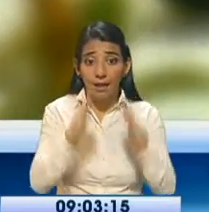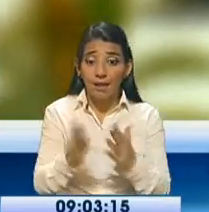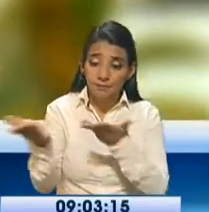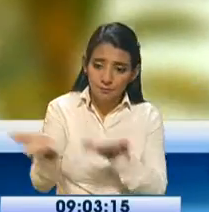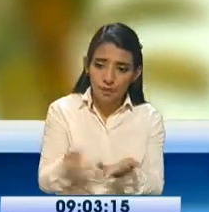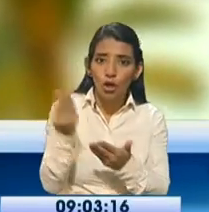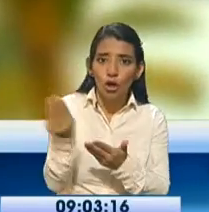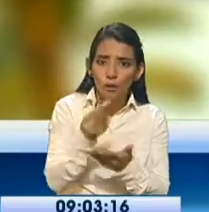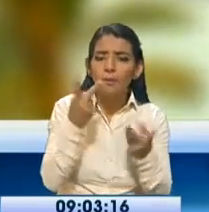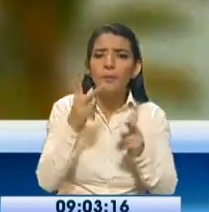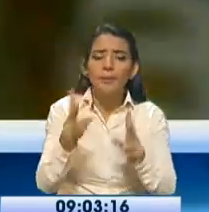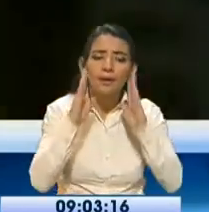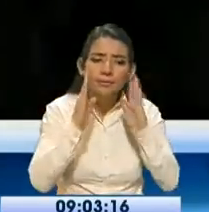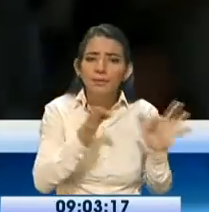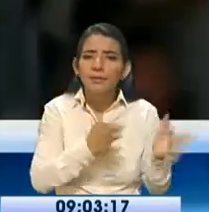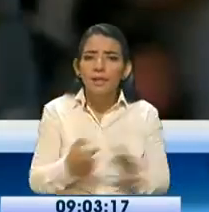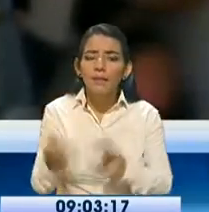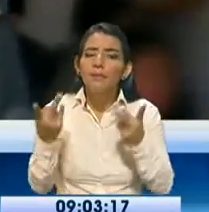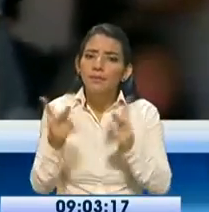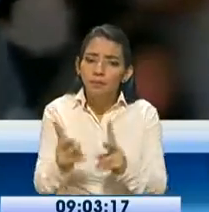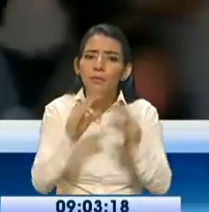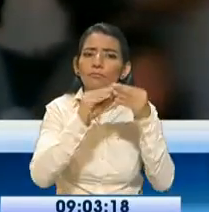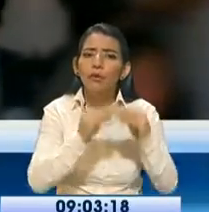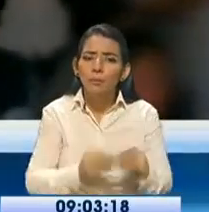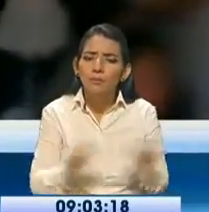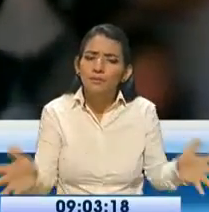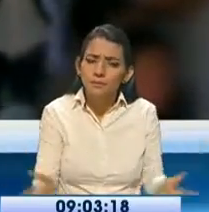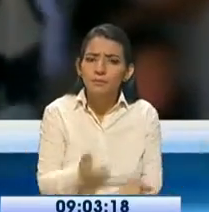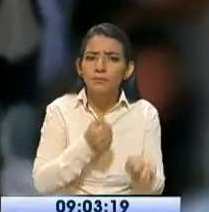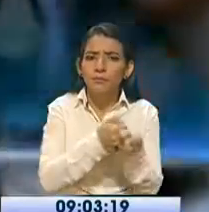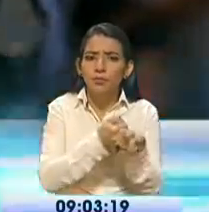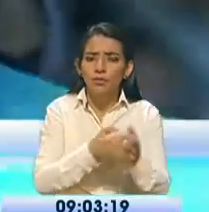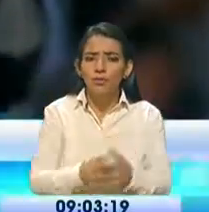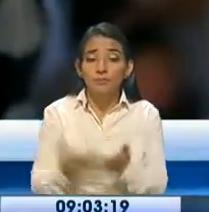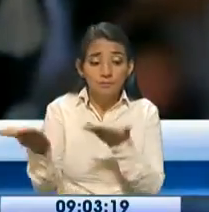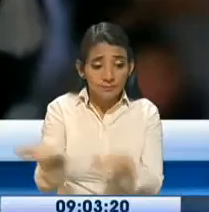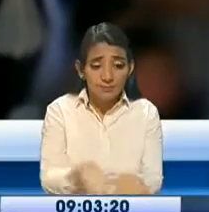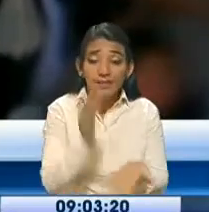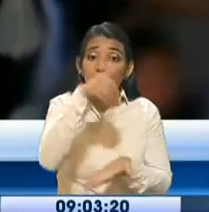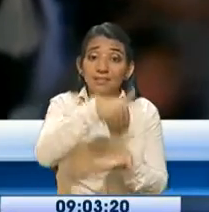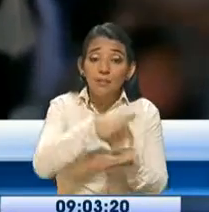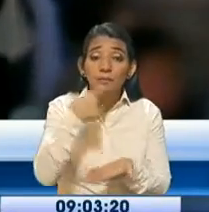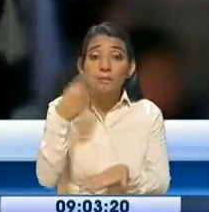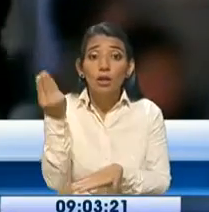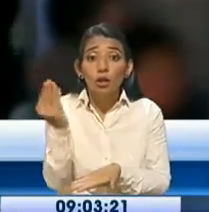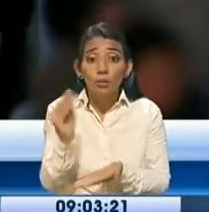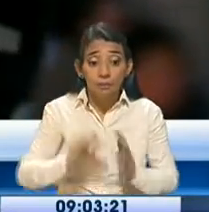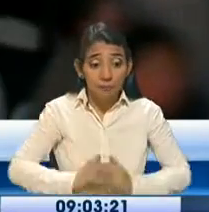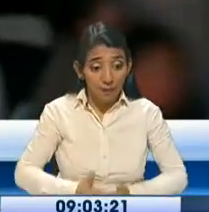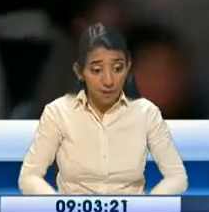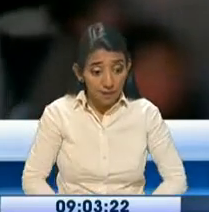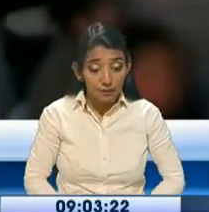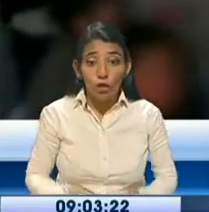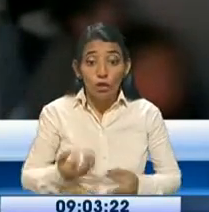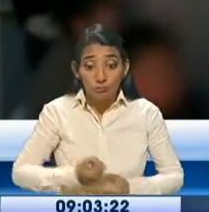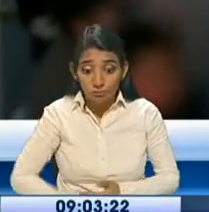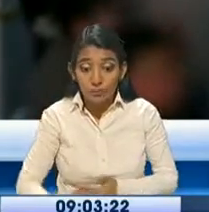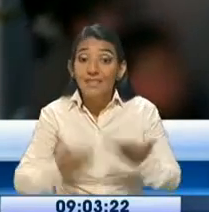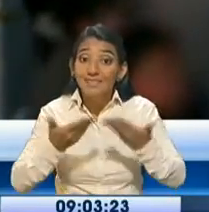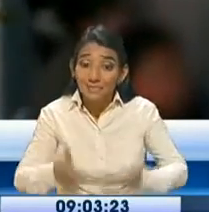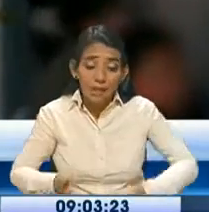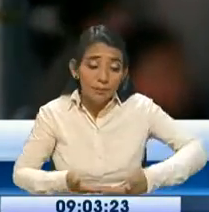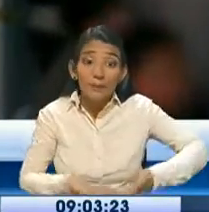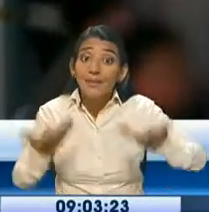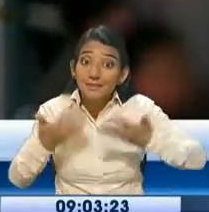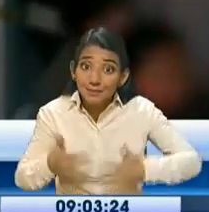de reinserción familiar y social. Busca es acoger a nuestras chicas que se encuentran embarazadas o que ya son madres, que ya sus bebés